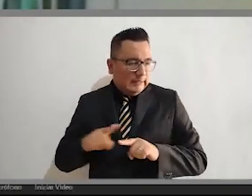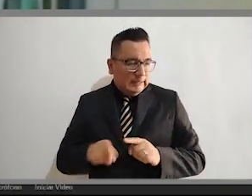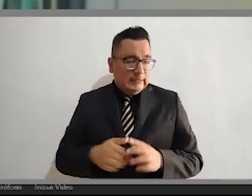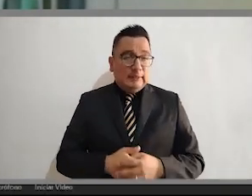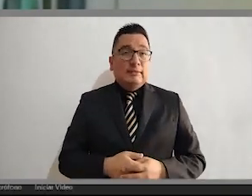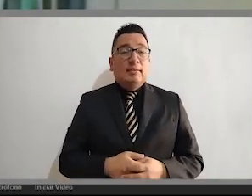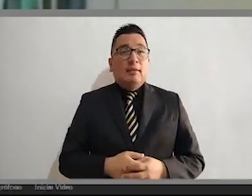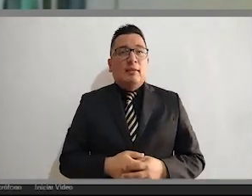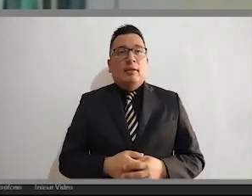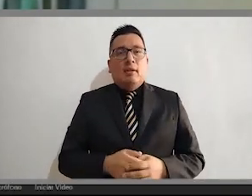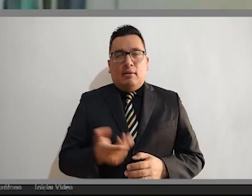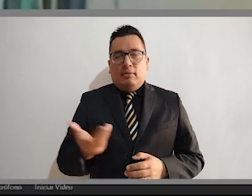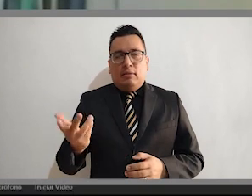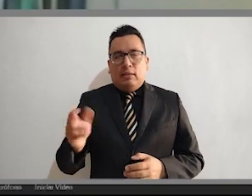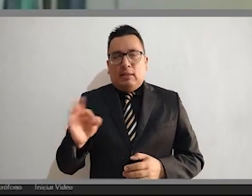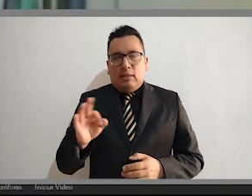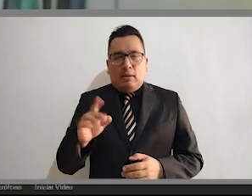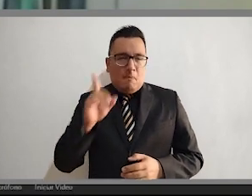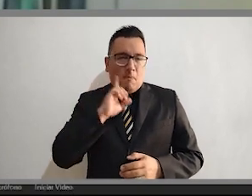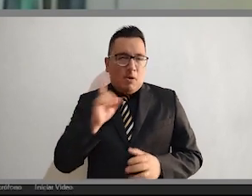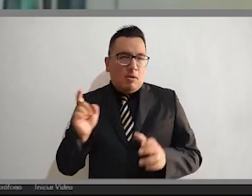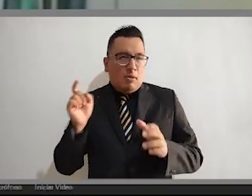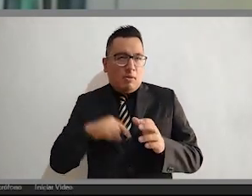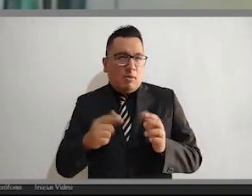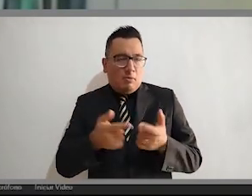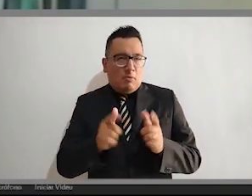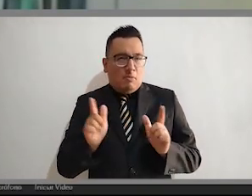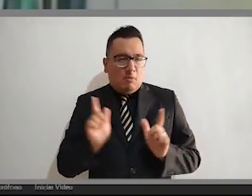somos simpatizantes de un partido político.